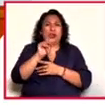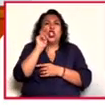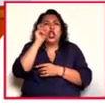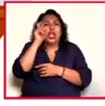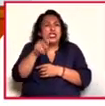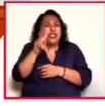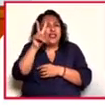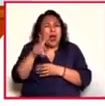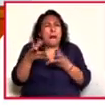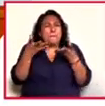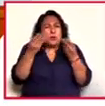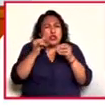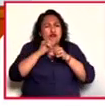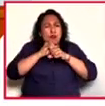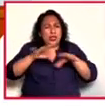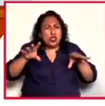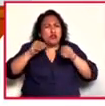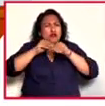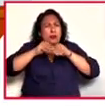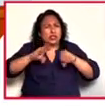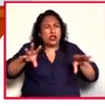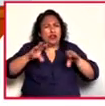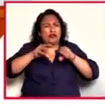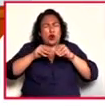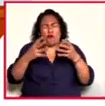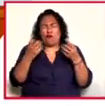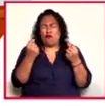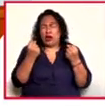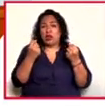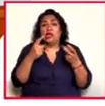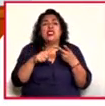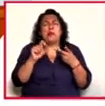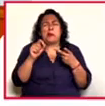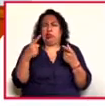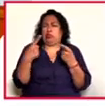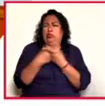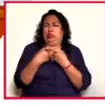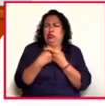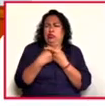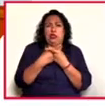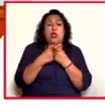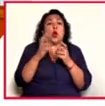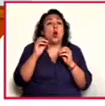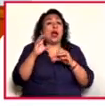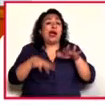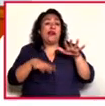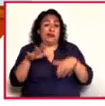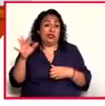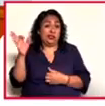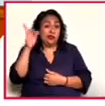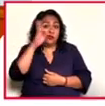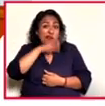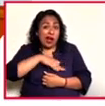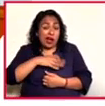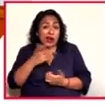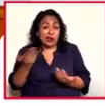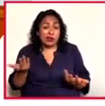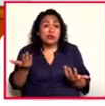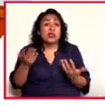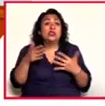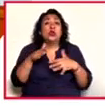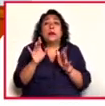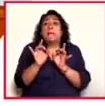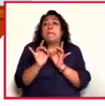exceso de información y esta tergiversación y también muchas veces falsa sobre hechos que